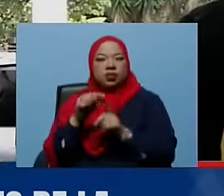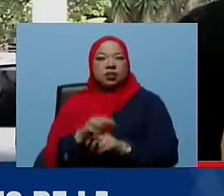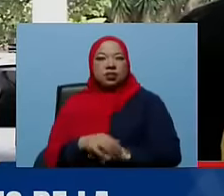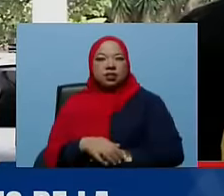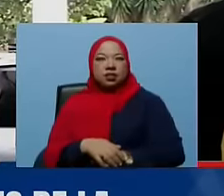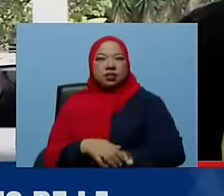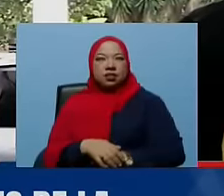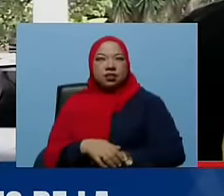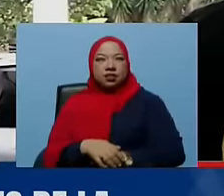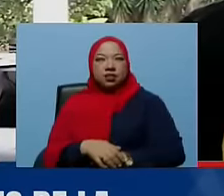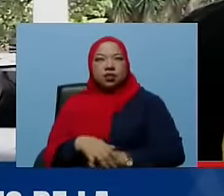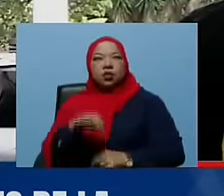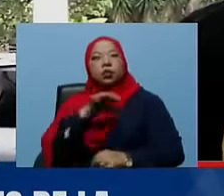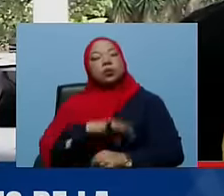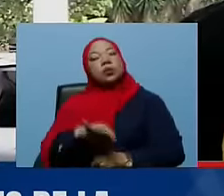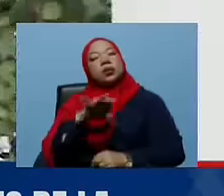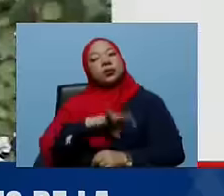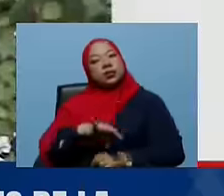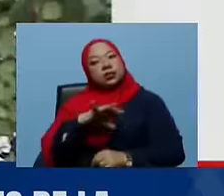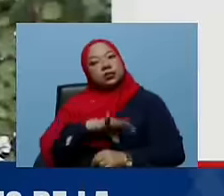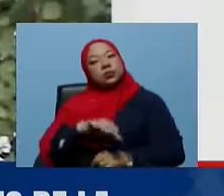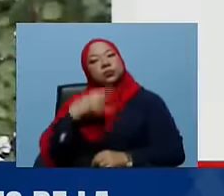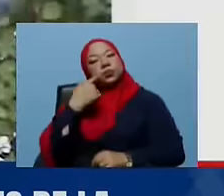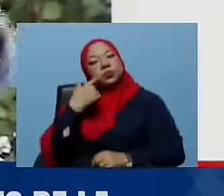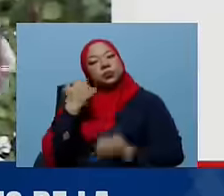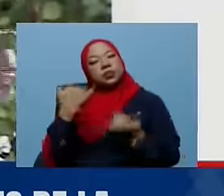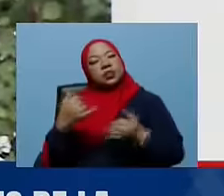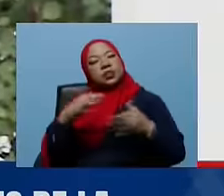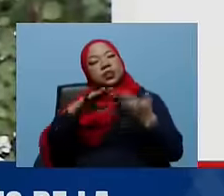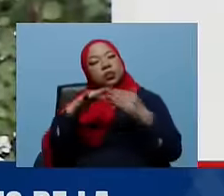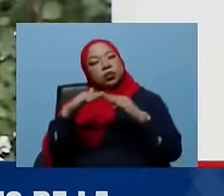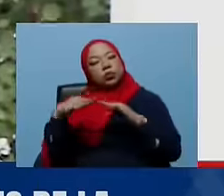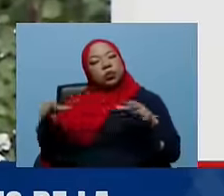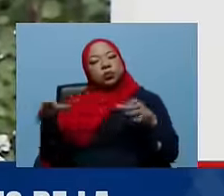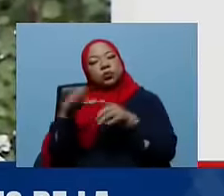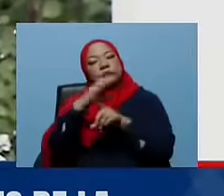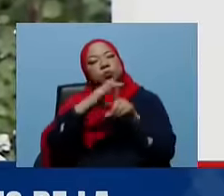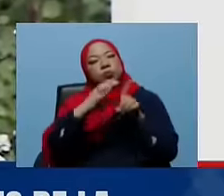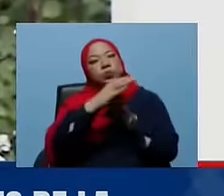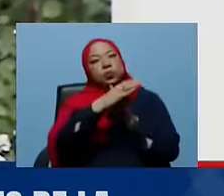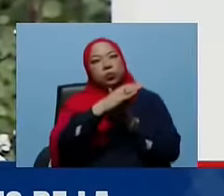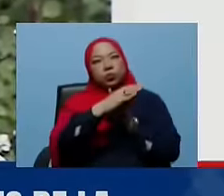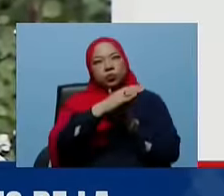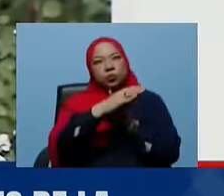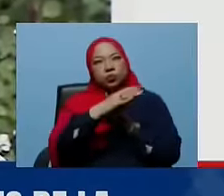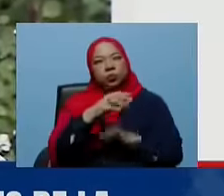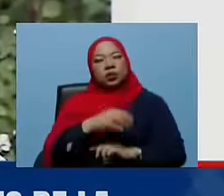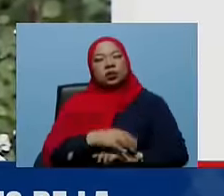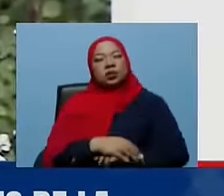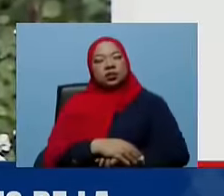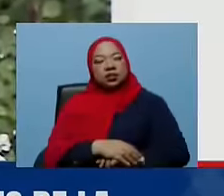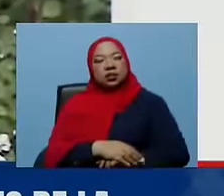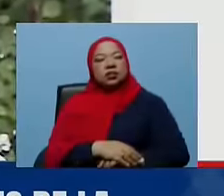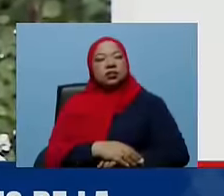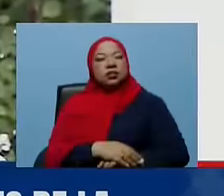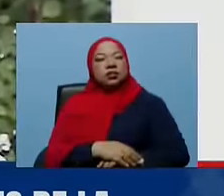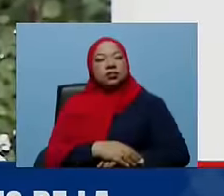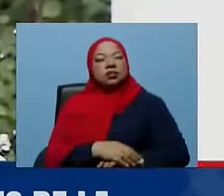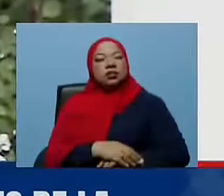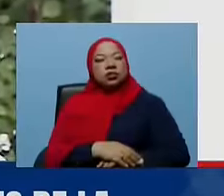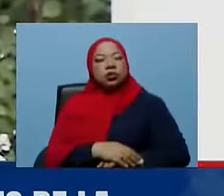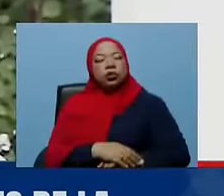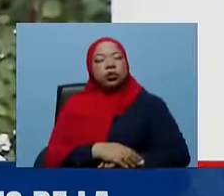Has dicho algo que es muy importante. Somos ya una comunidad y yo diría tenemos que